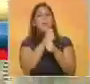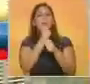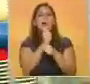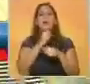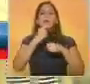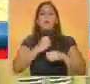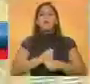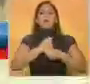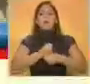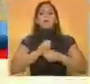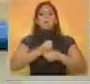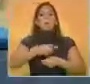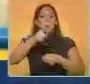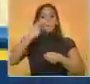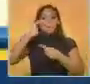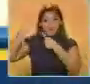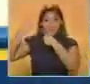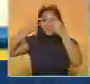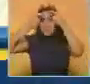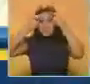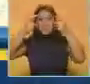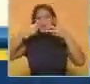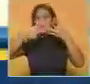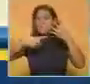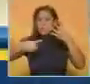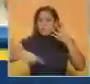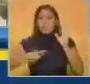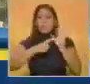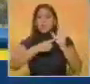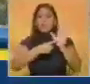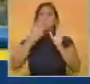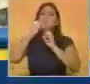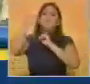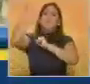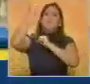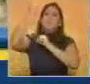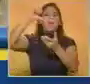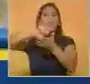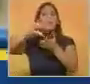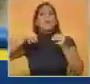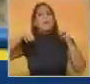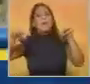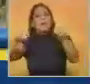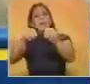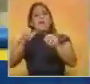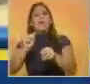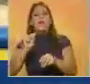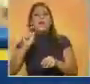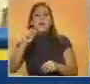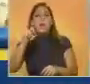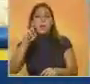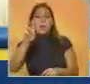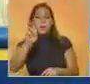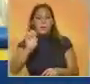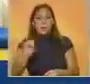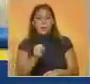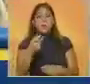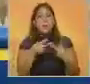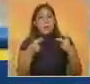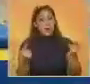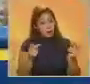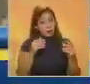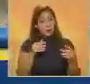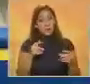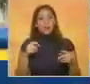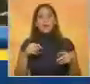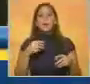de labranza rastras y buelles manifestaron en sanare capital del municipio Andrés Eloy blanco el parlamentario electo y también